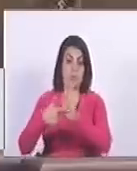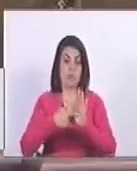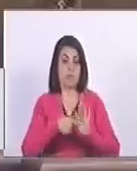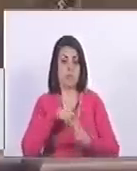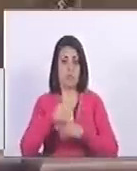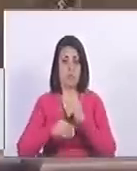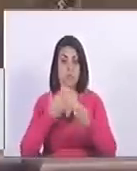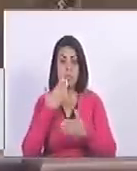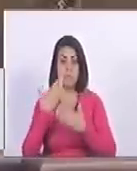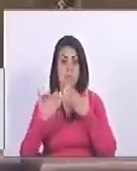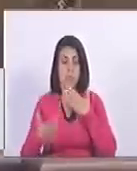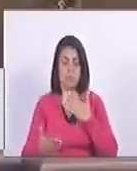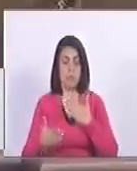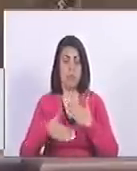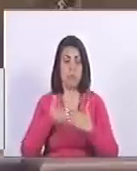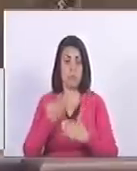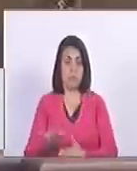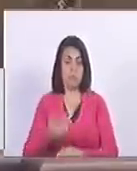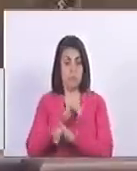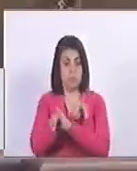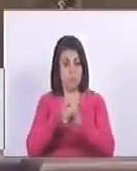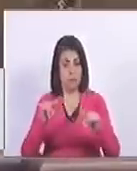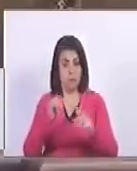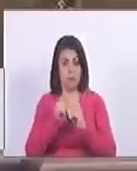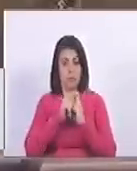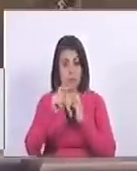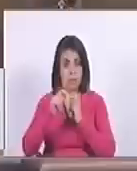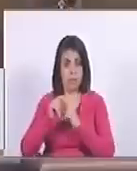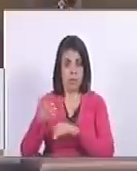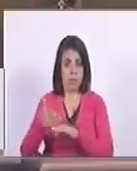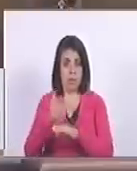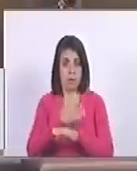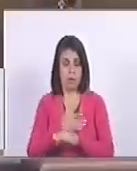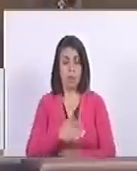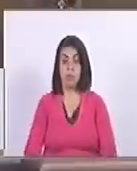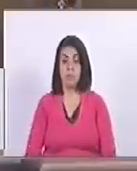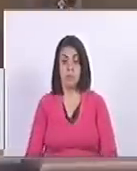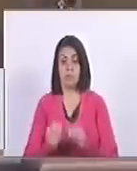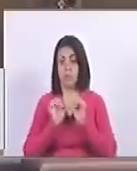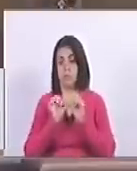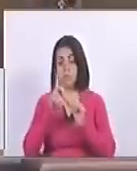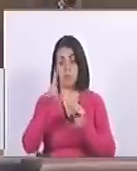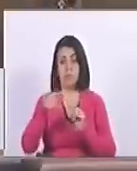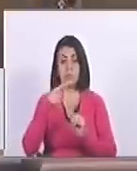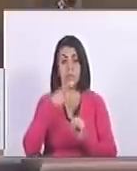sido acreditado para poder concluir un trámite anterior, que a su vez